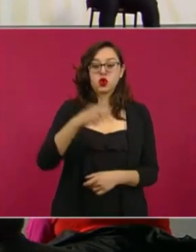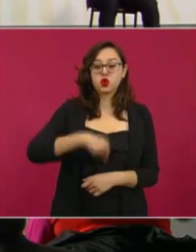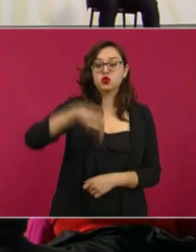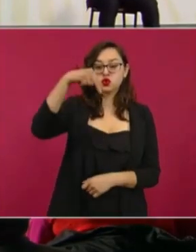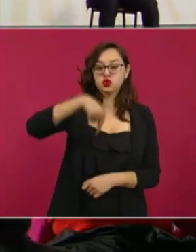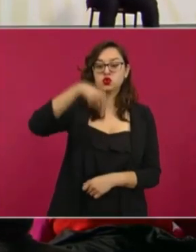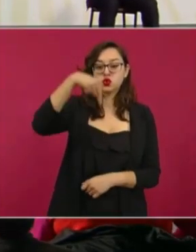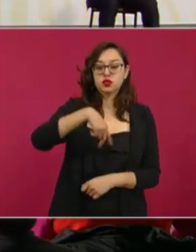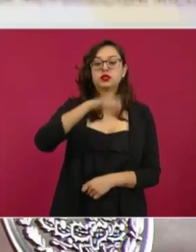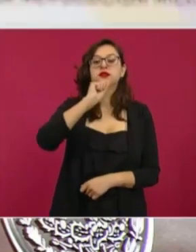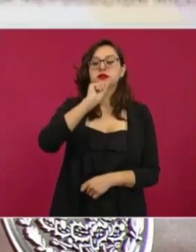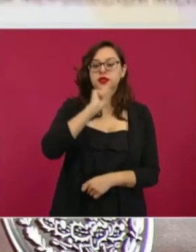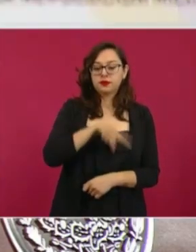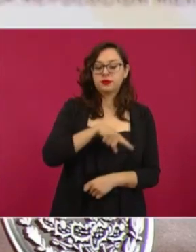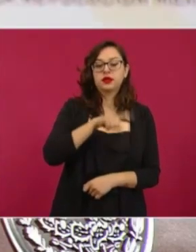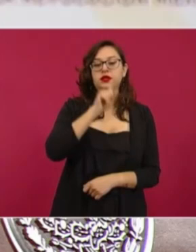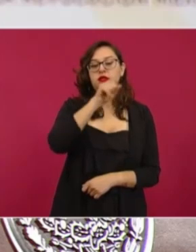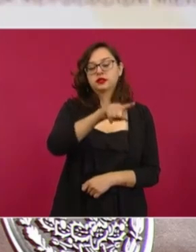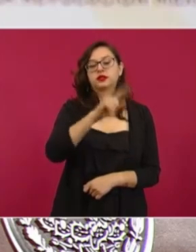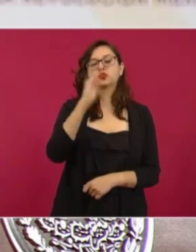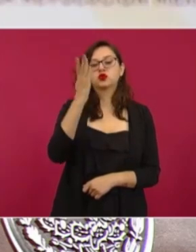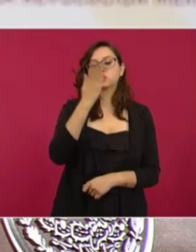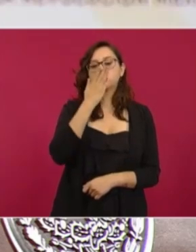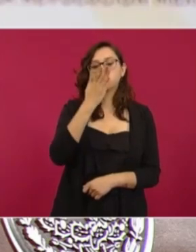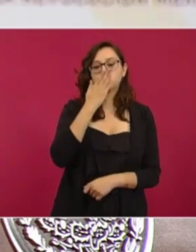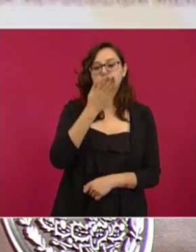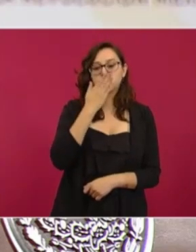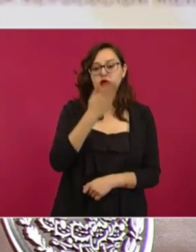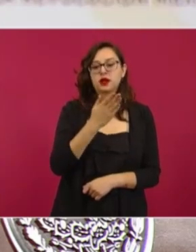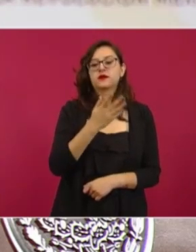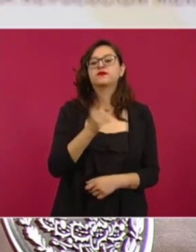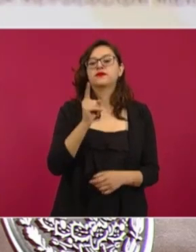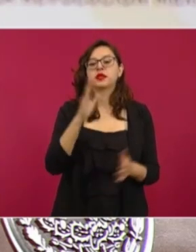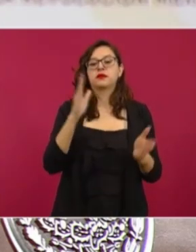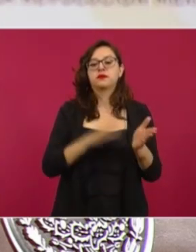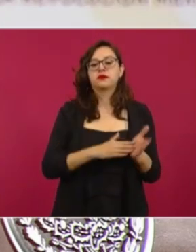también, Hermosillo, Sonora,